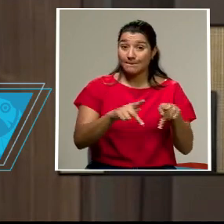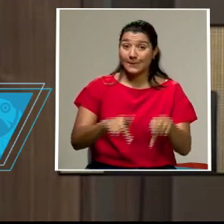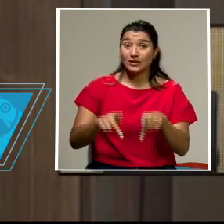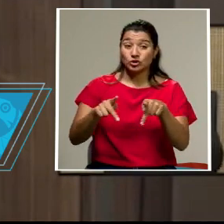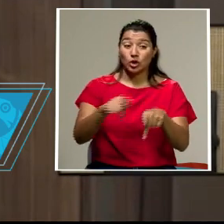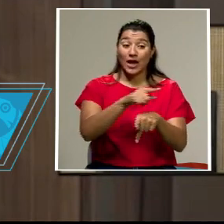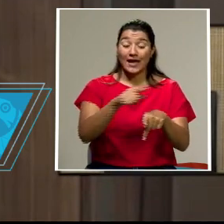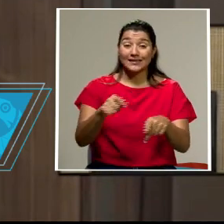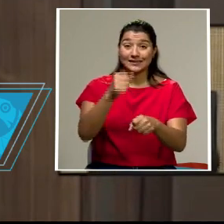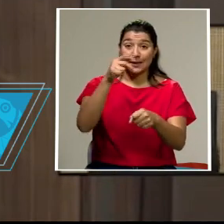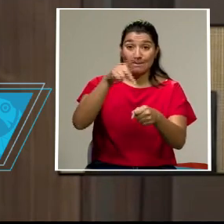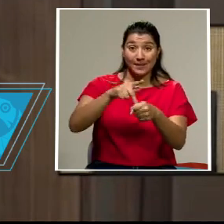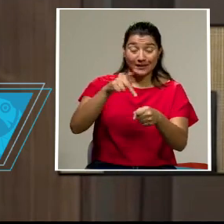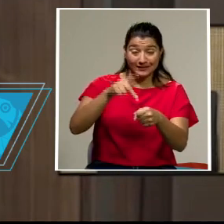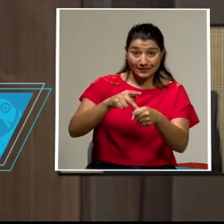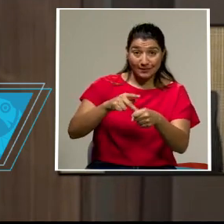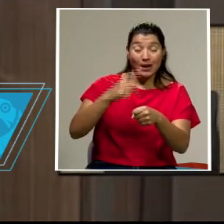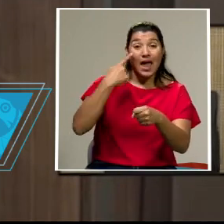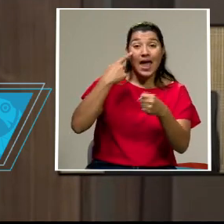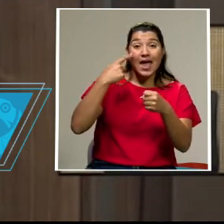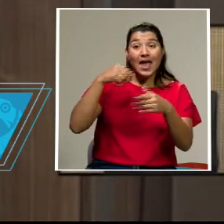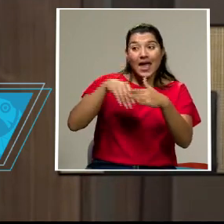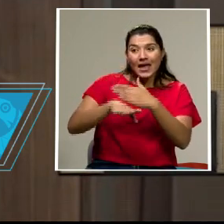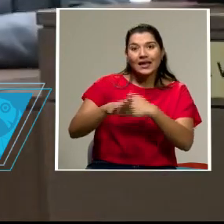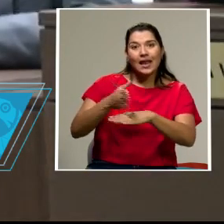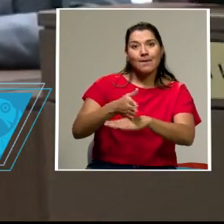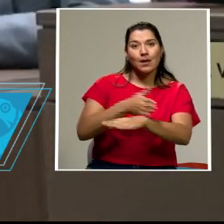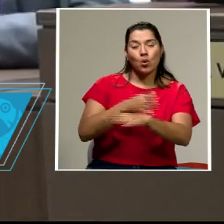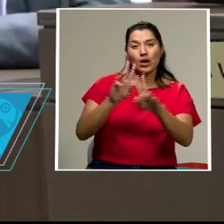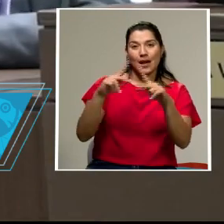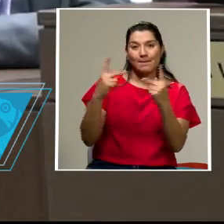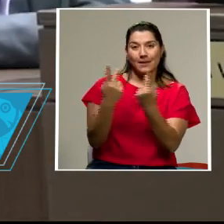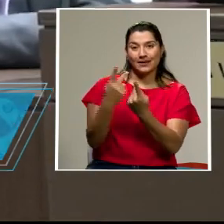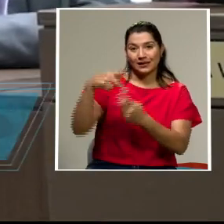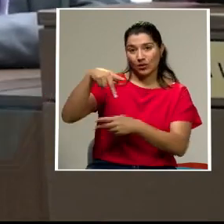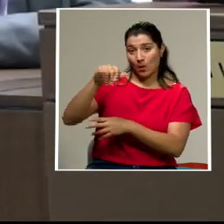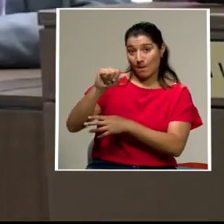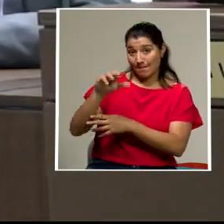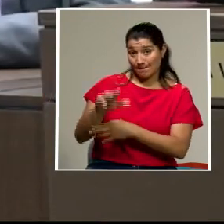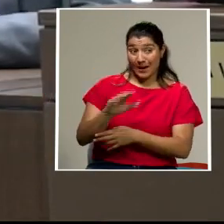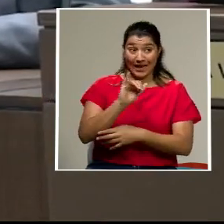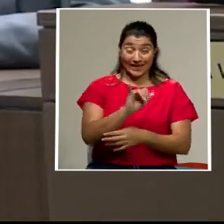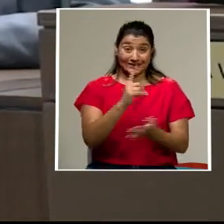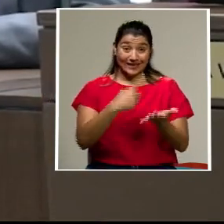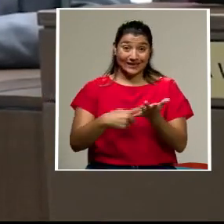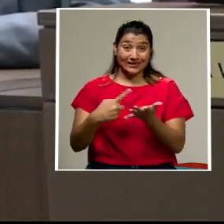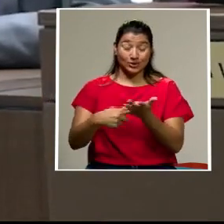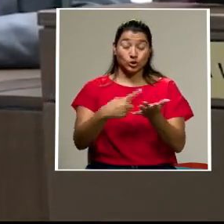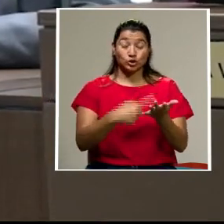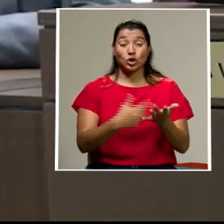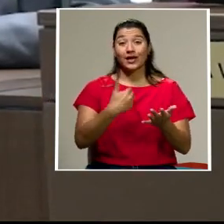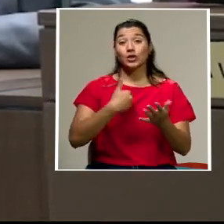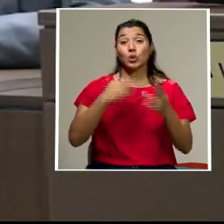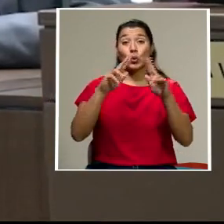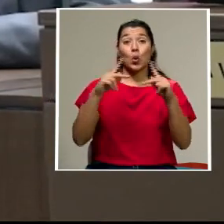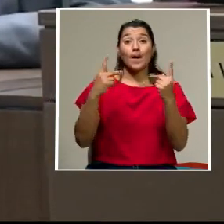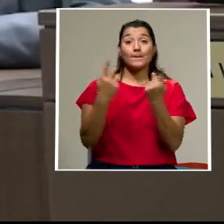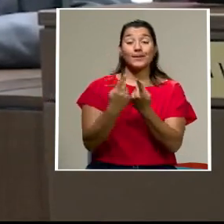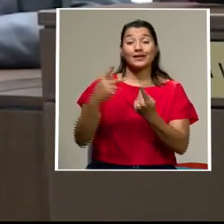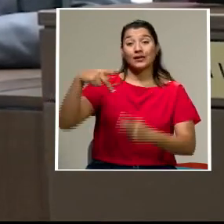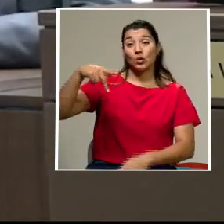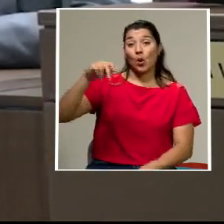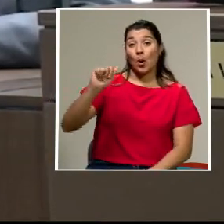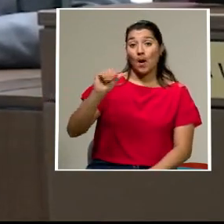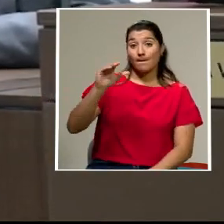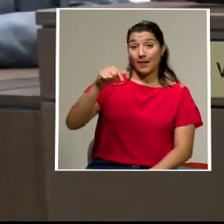la construcción programática del Partido Acción Ciudadana. Esta fue parte de la discusión que tuvo la fracción del Partido Acción Ciudadana este jueves en la